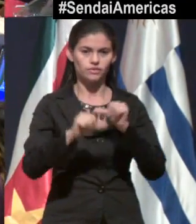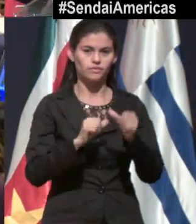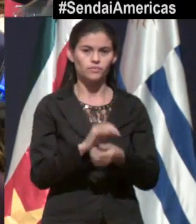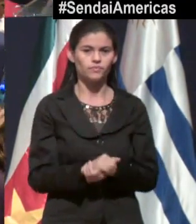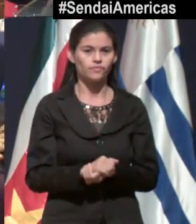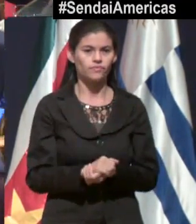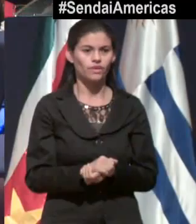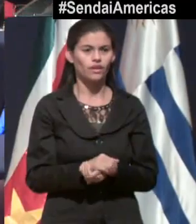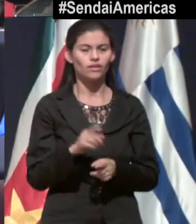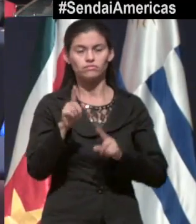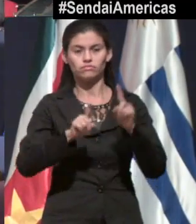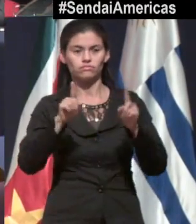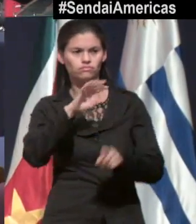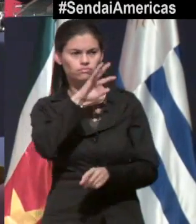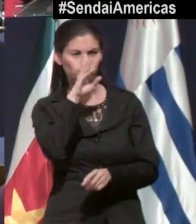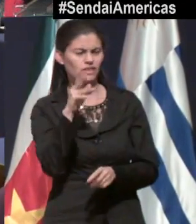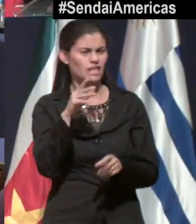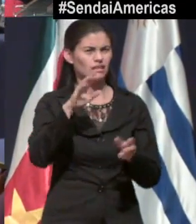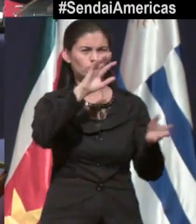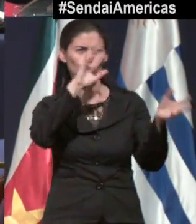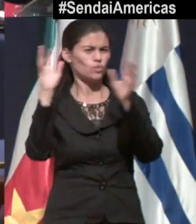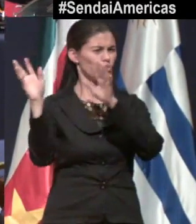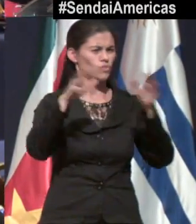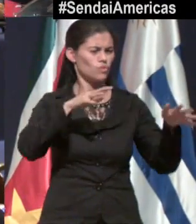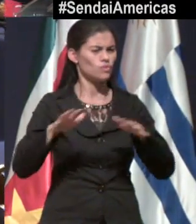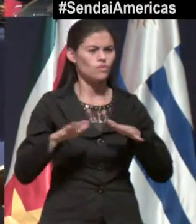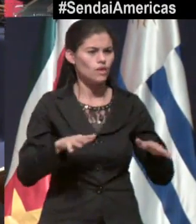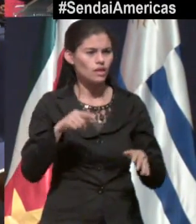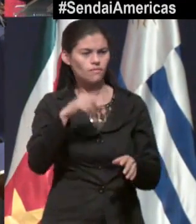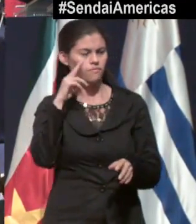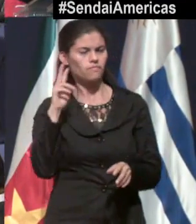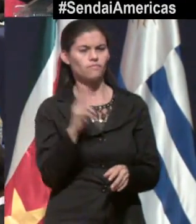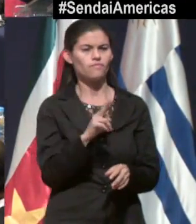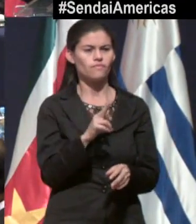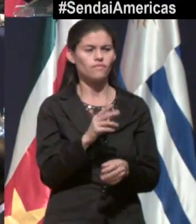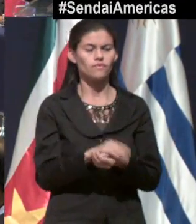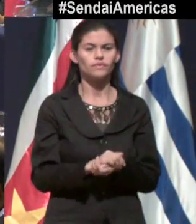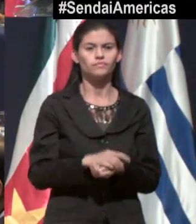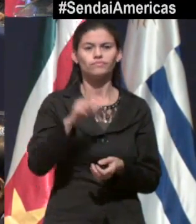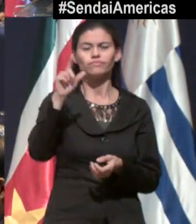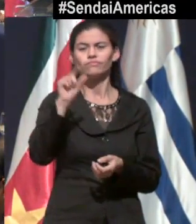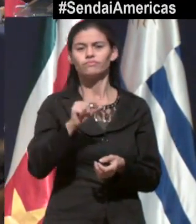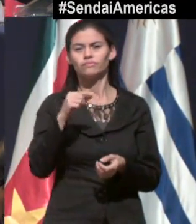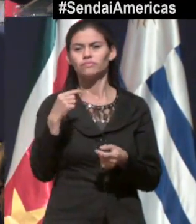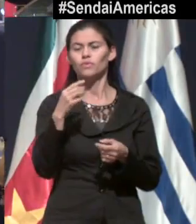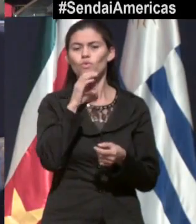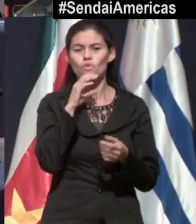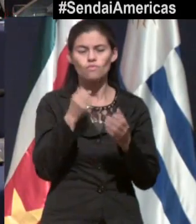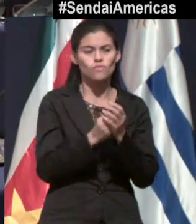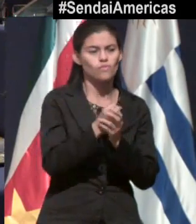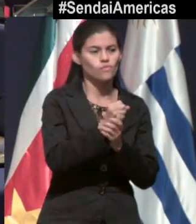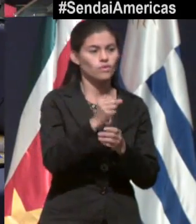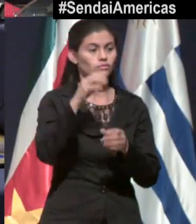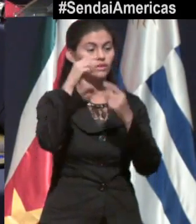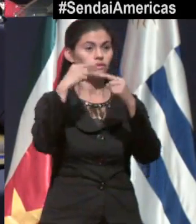Nadie puede desconocer que los desastres representan quizá el mayor obstáculo a los esfuerzos que nuestros